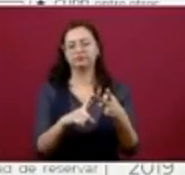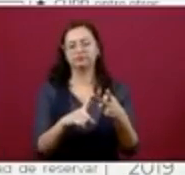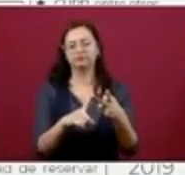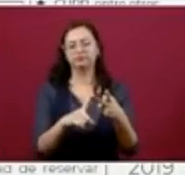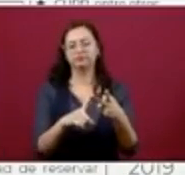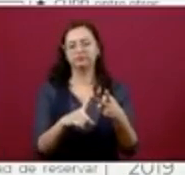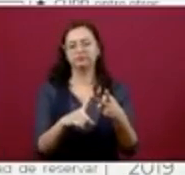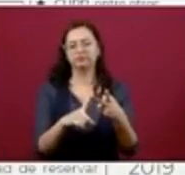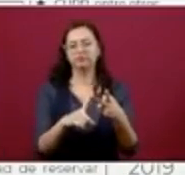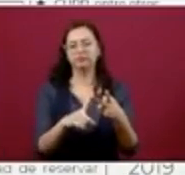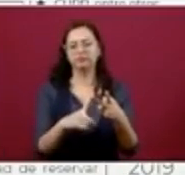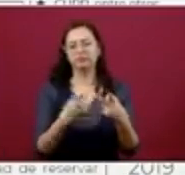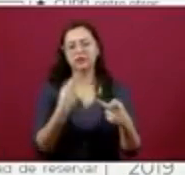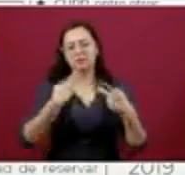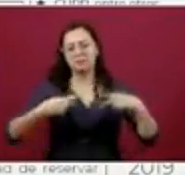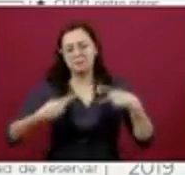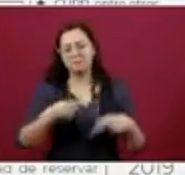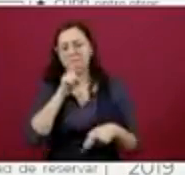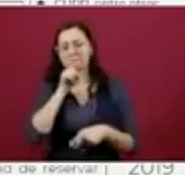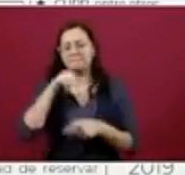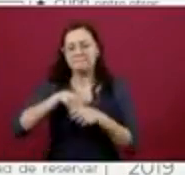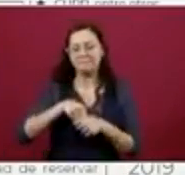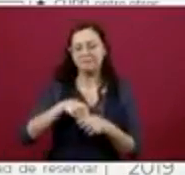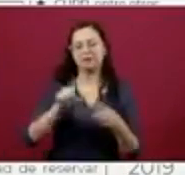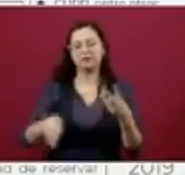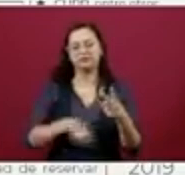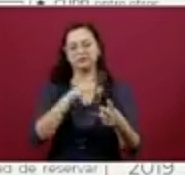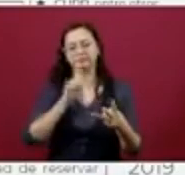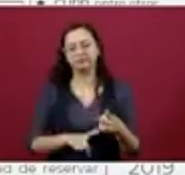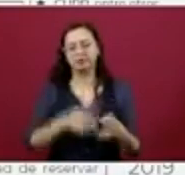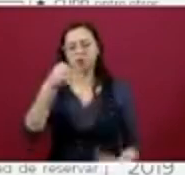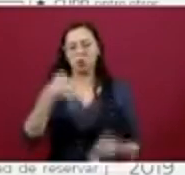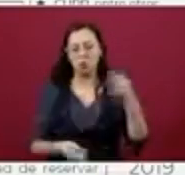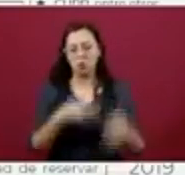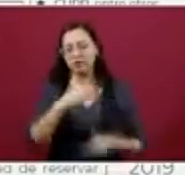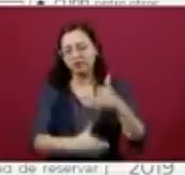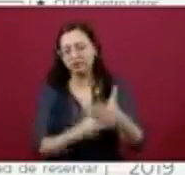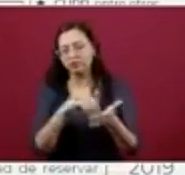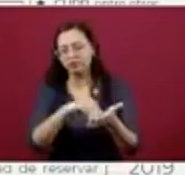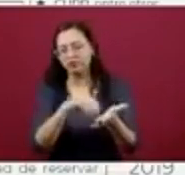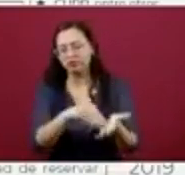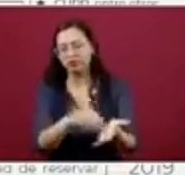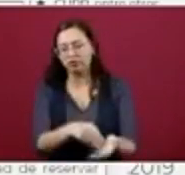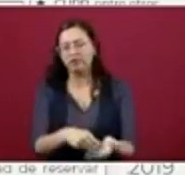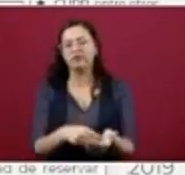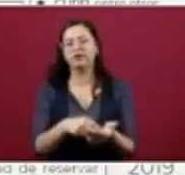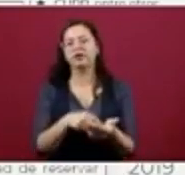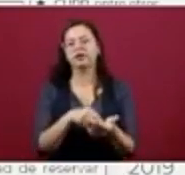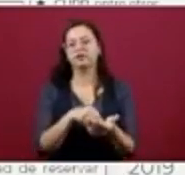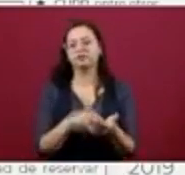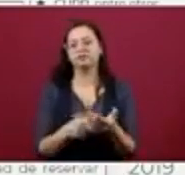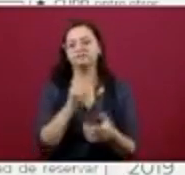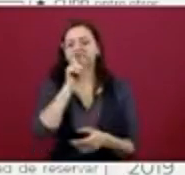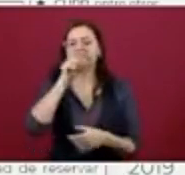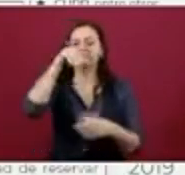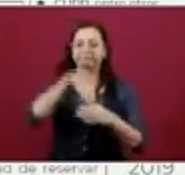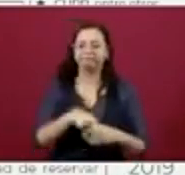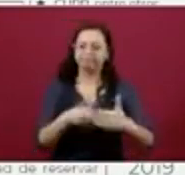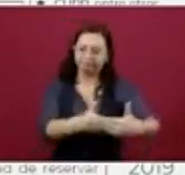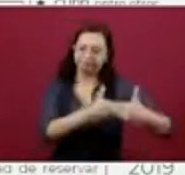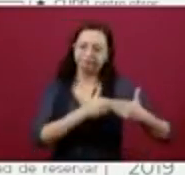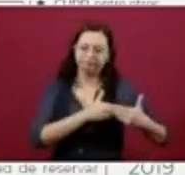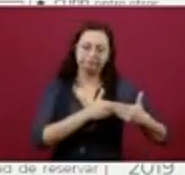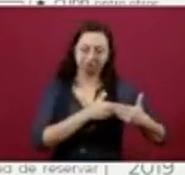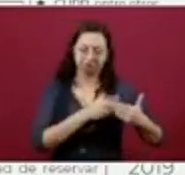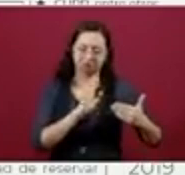preferencias y datos personales, procesos judiciales que están en curso y que tienen una clasificación diferente.